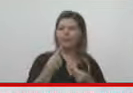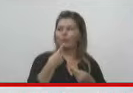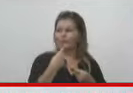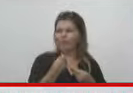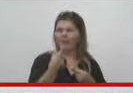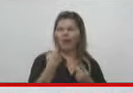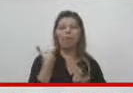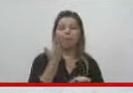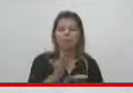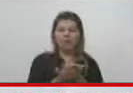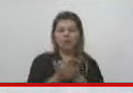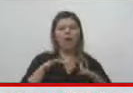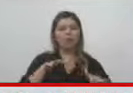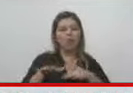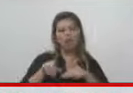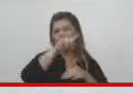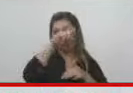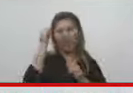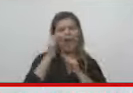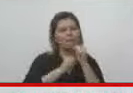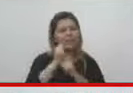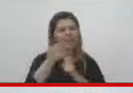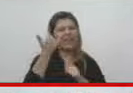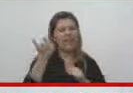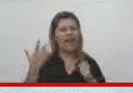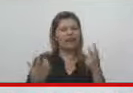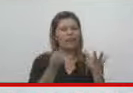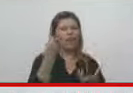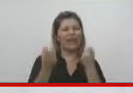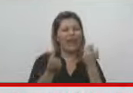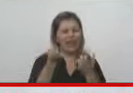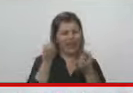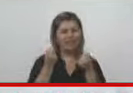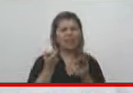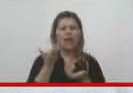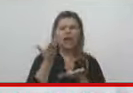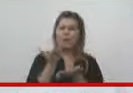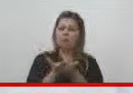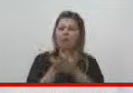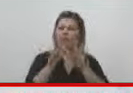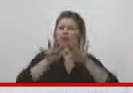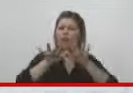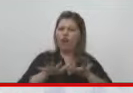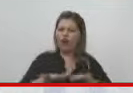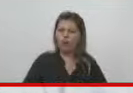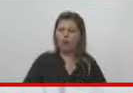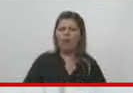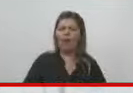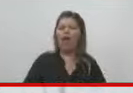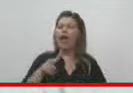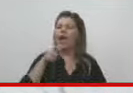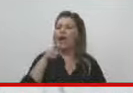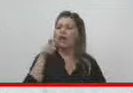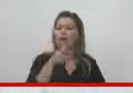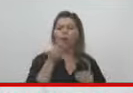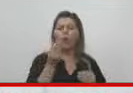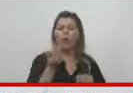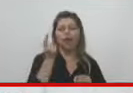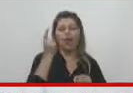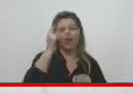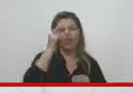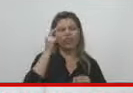el Movimiento Nacional de Empresas Recuperadas y que el pedido de informe fue respondido el 10 de enero de